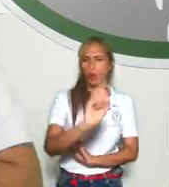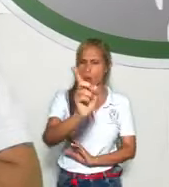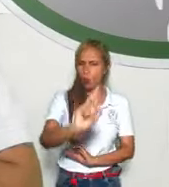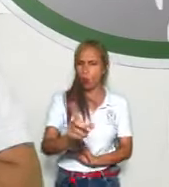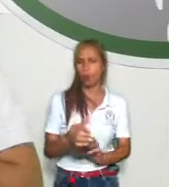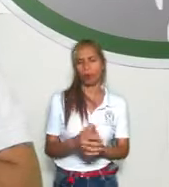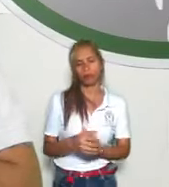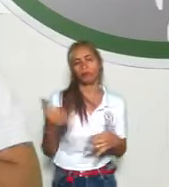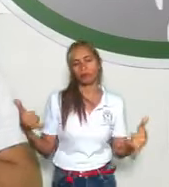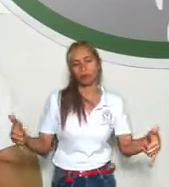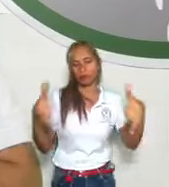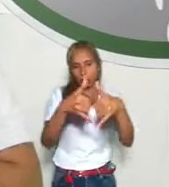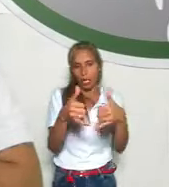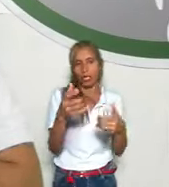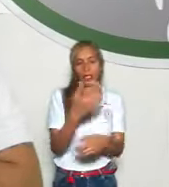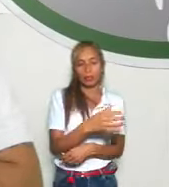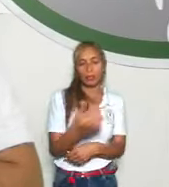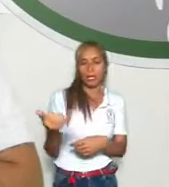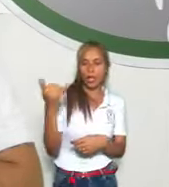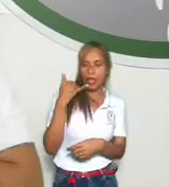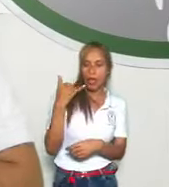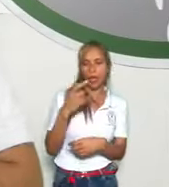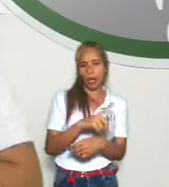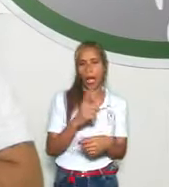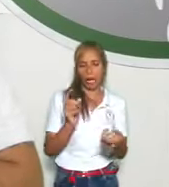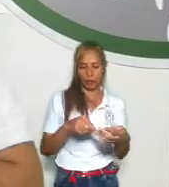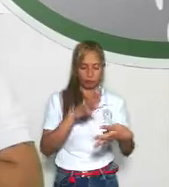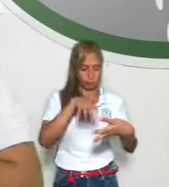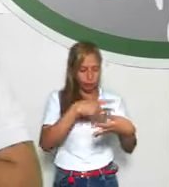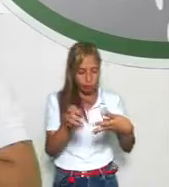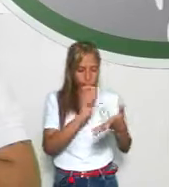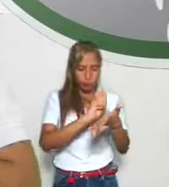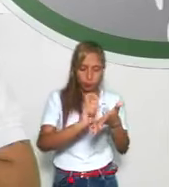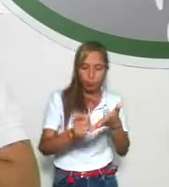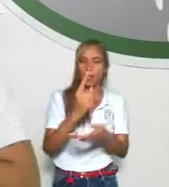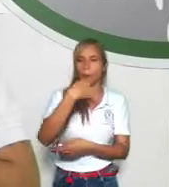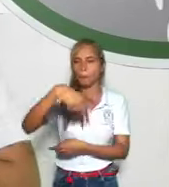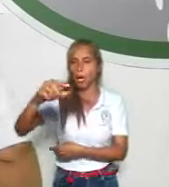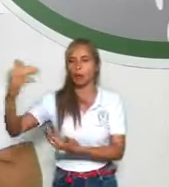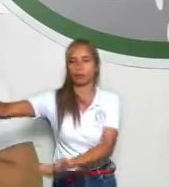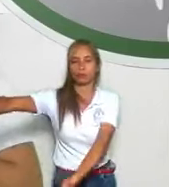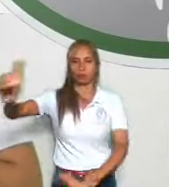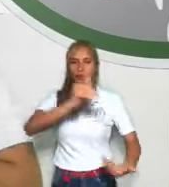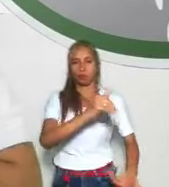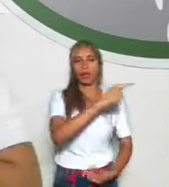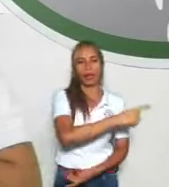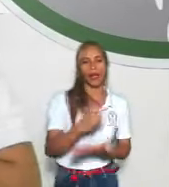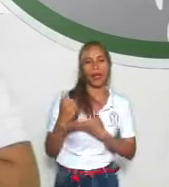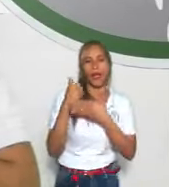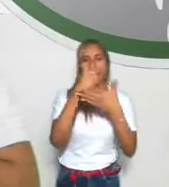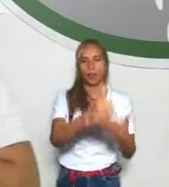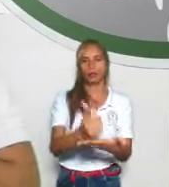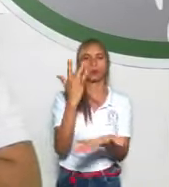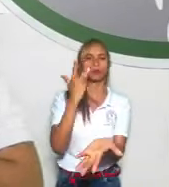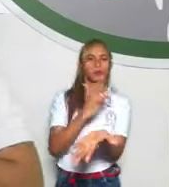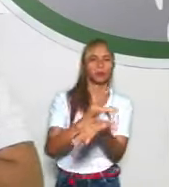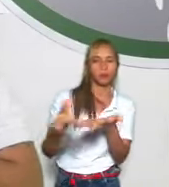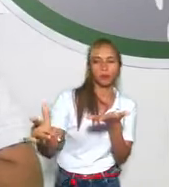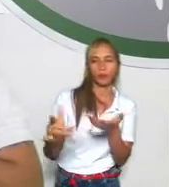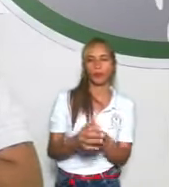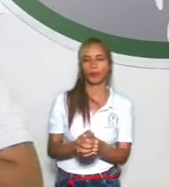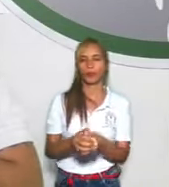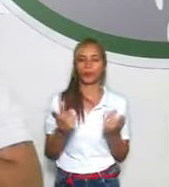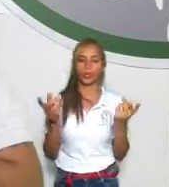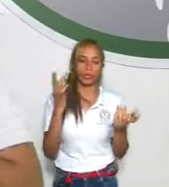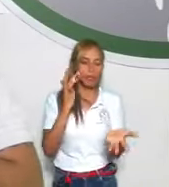en el municipio, pero será programada y se podrá recoger, y así contribuimos también a la limpieza, a la estética, y pues